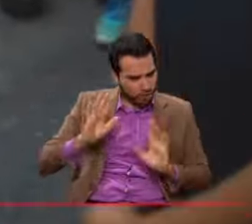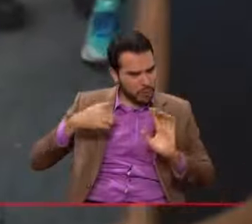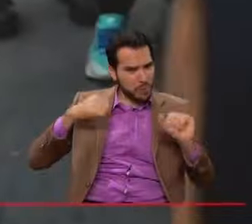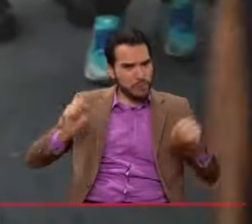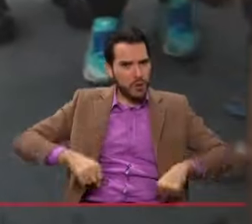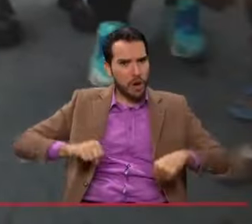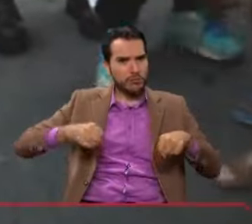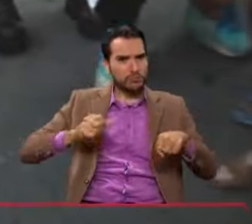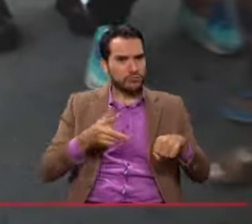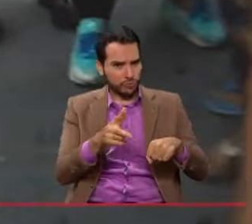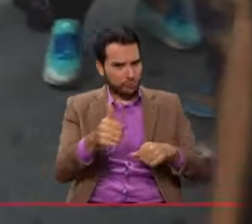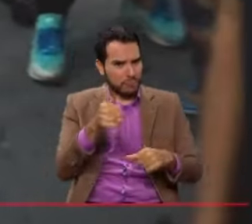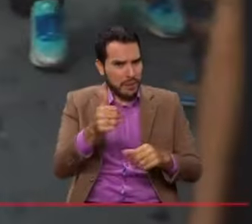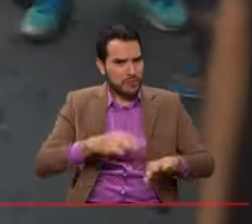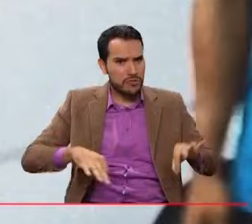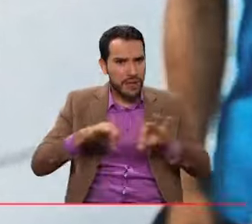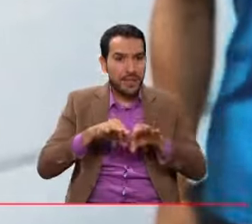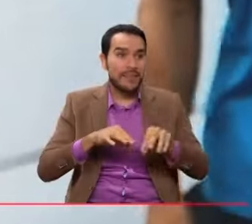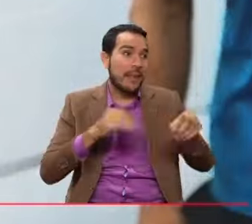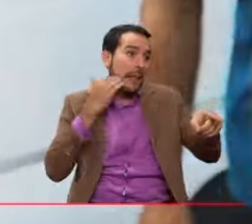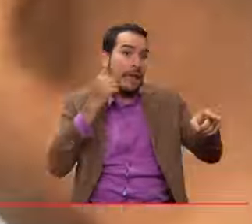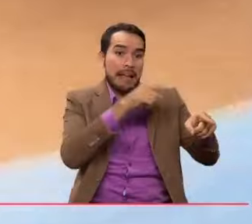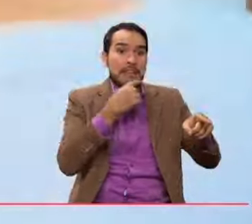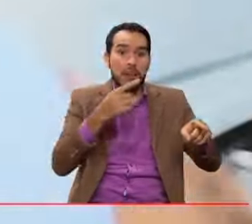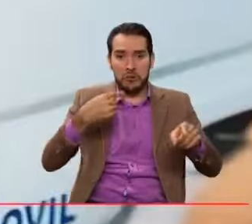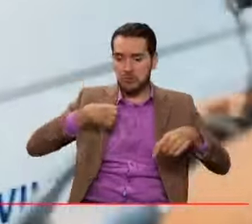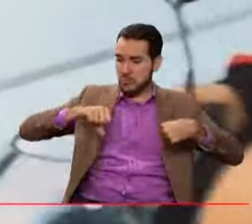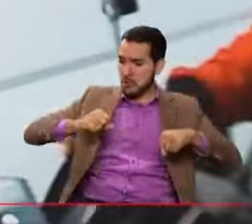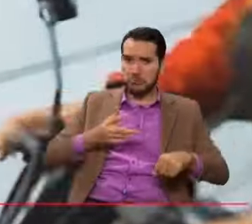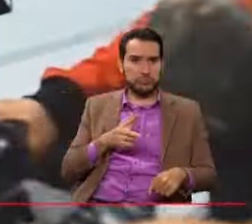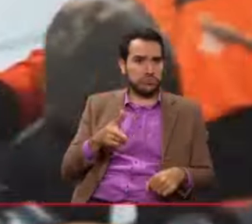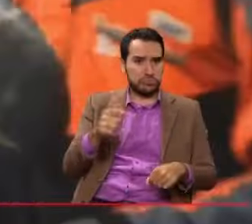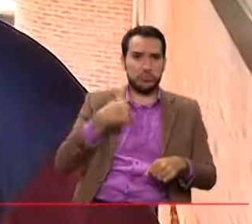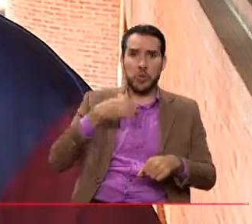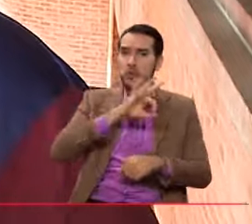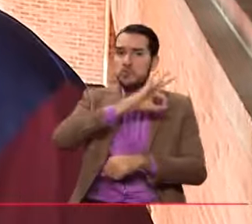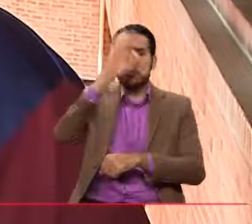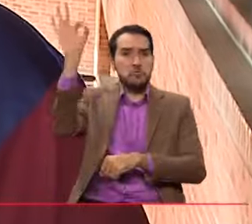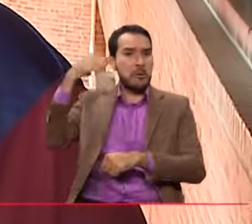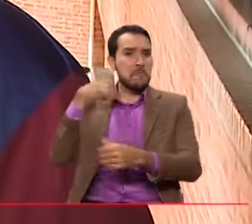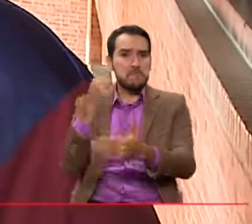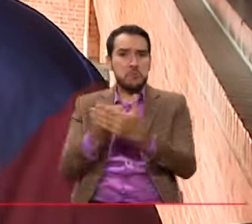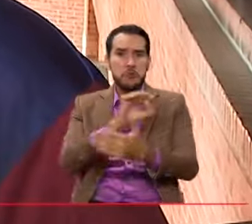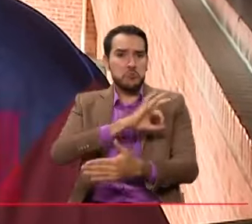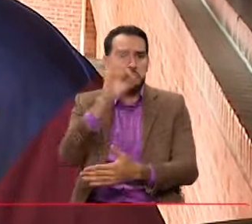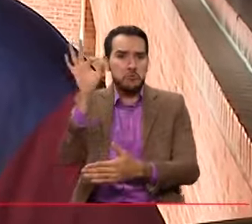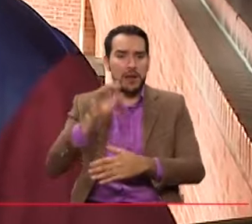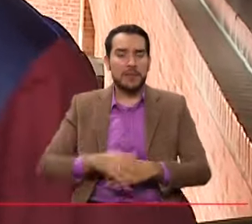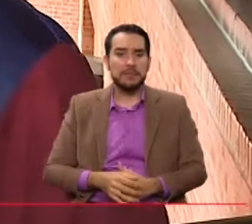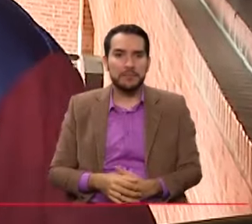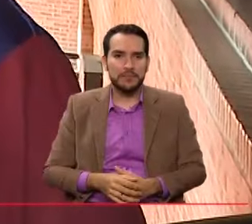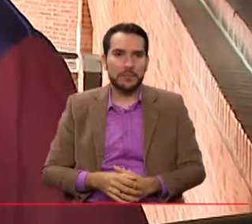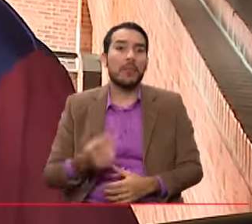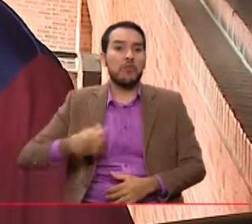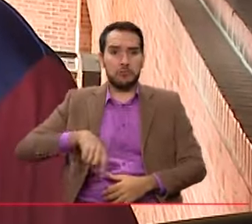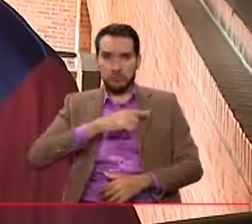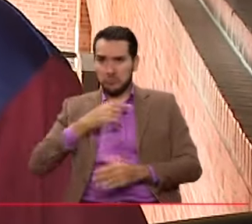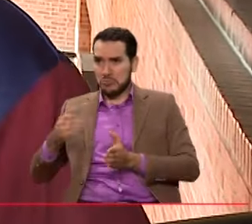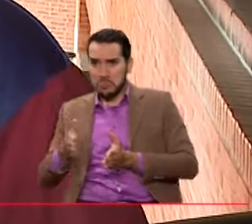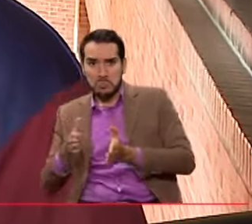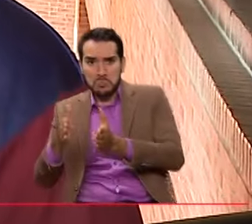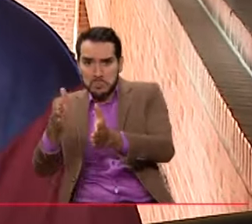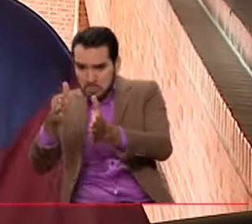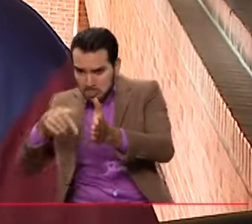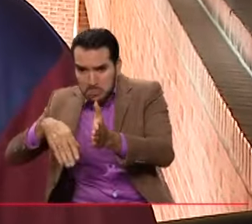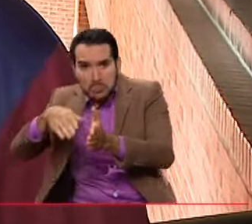desde los 18 años y nunca se ha accidentado. Nosotros tenemos nuestras propias vías y tenemos que utilizarlas, no tenemos por qué subirnos a los